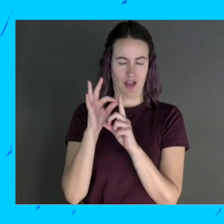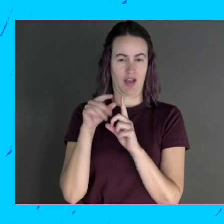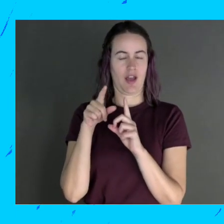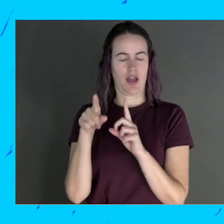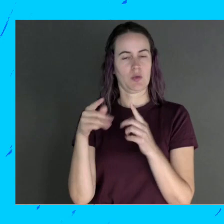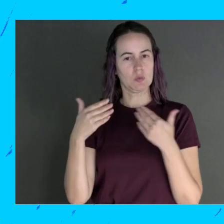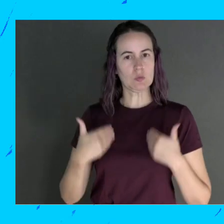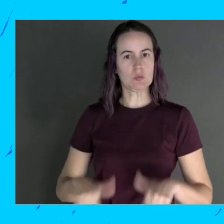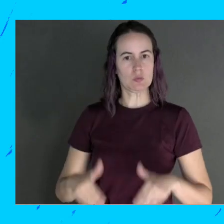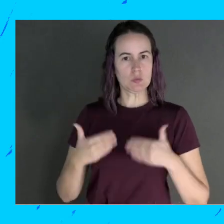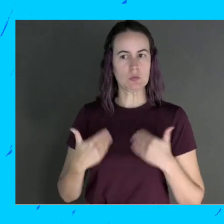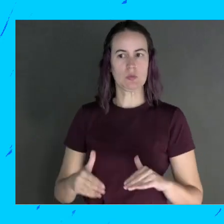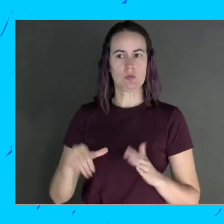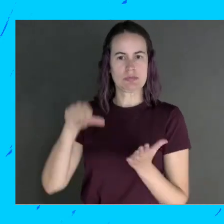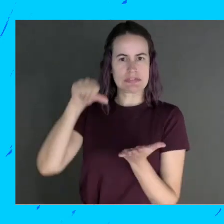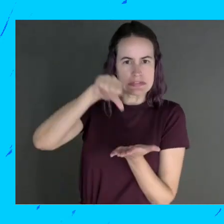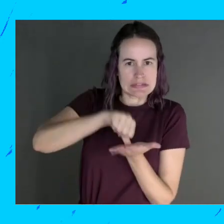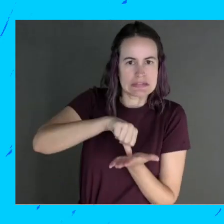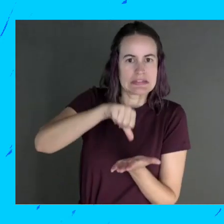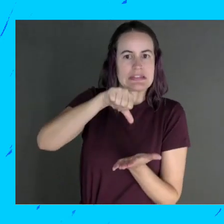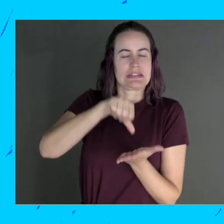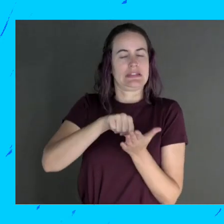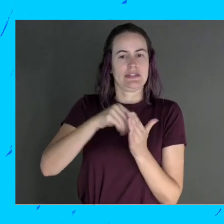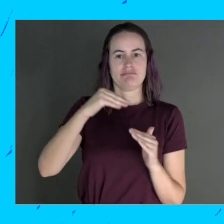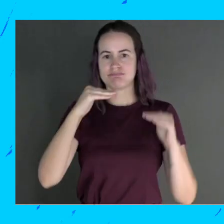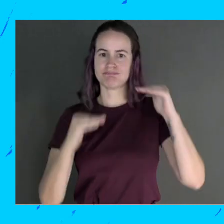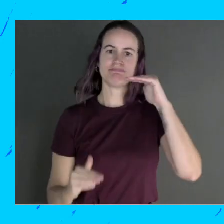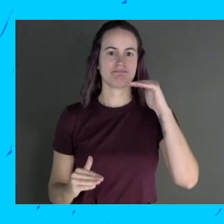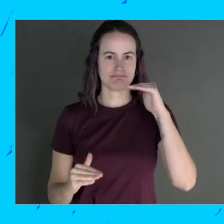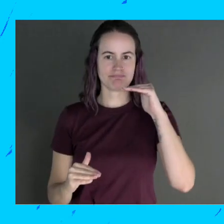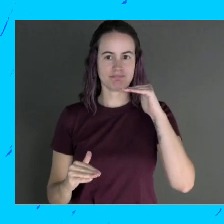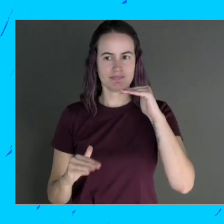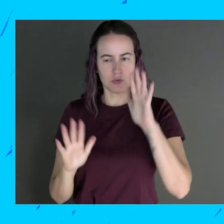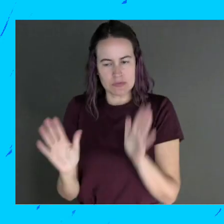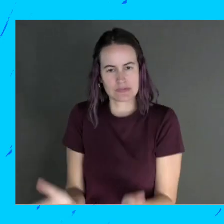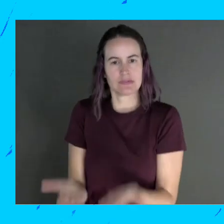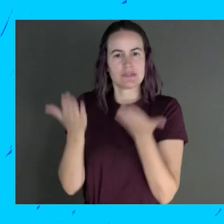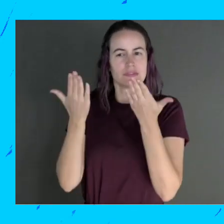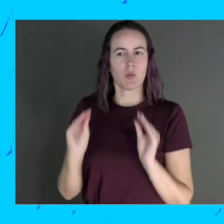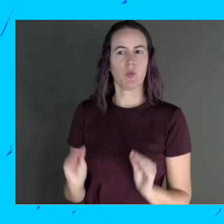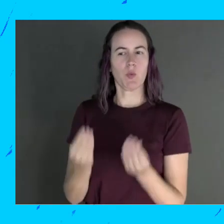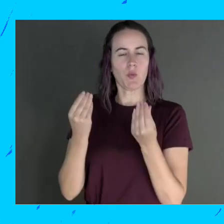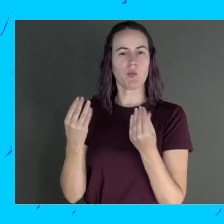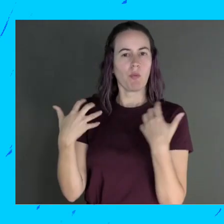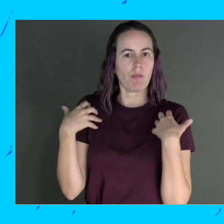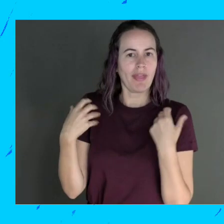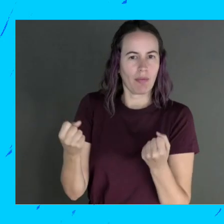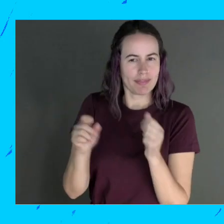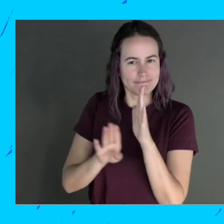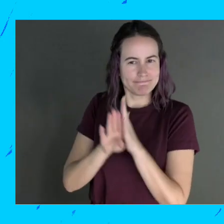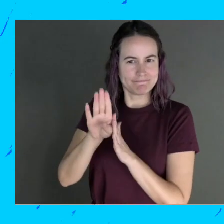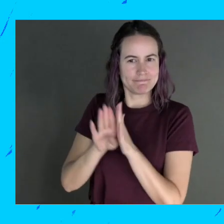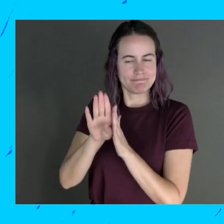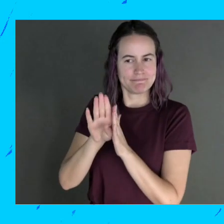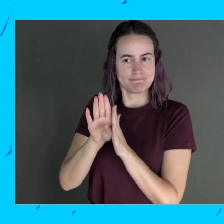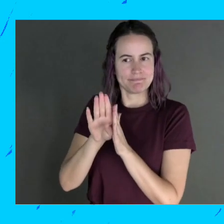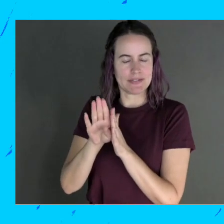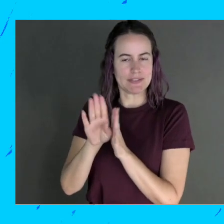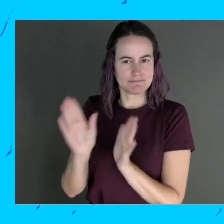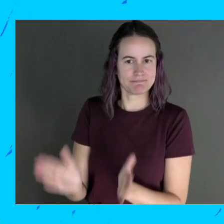Existe realmente una división muy grande entre los géneros.